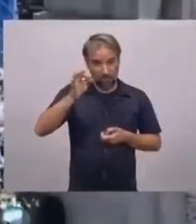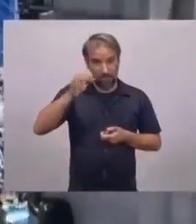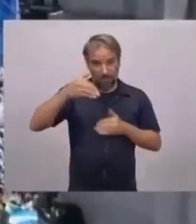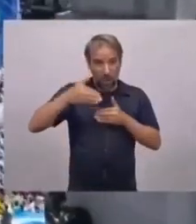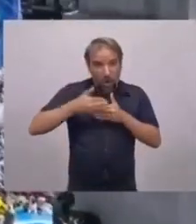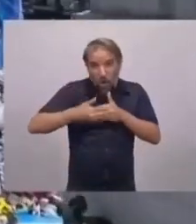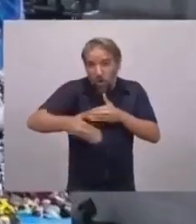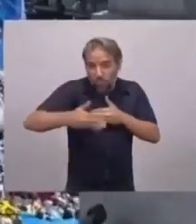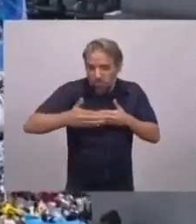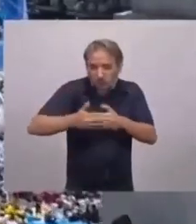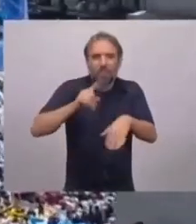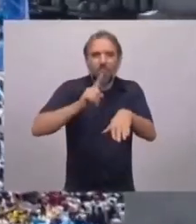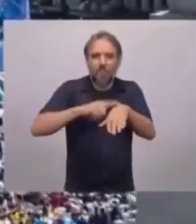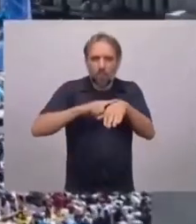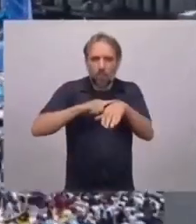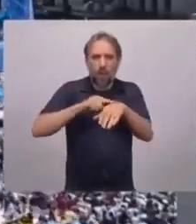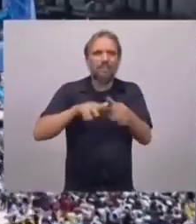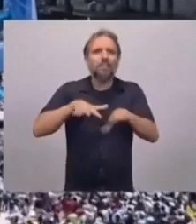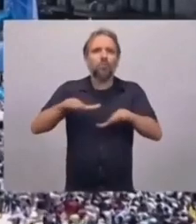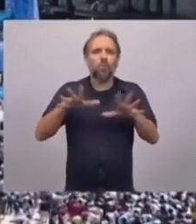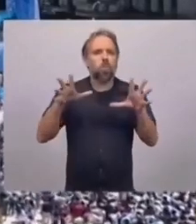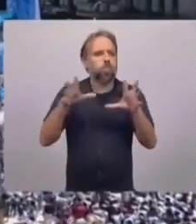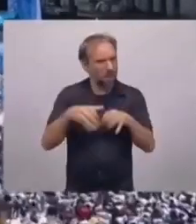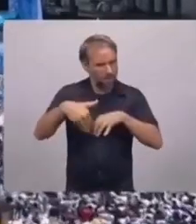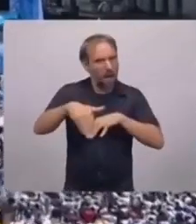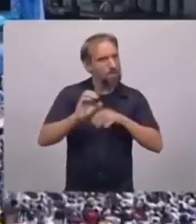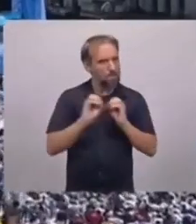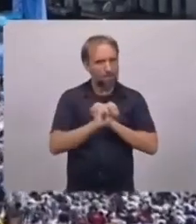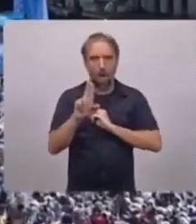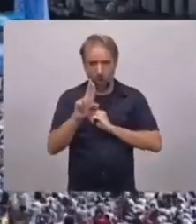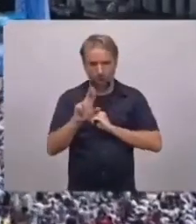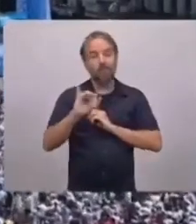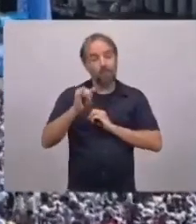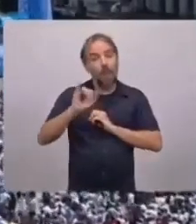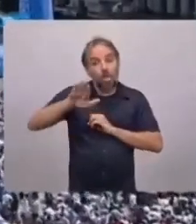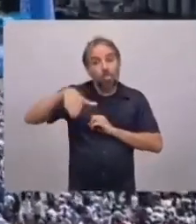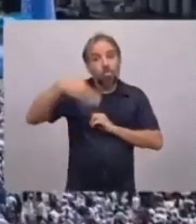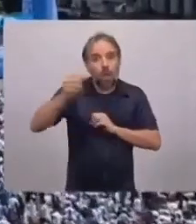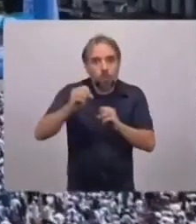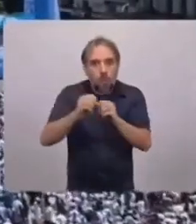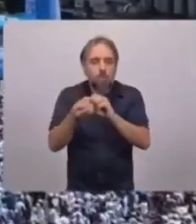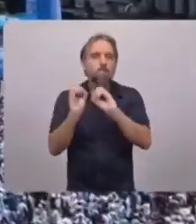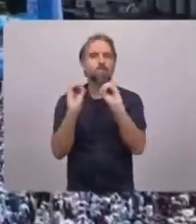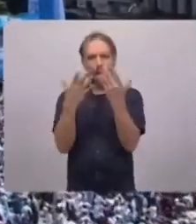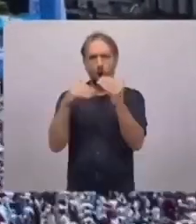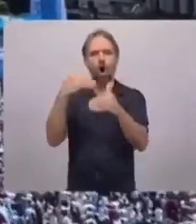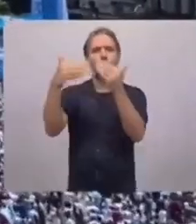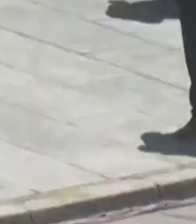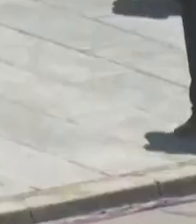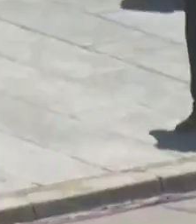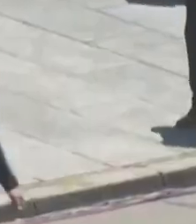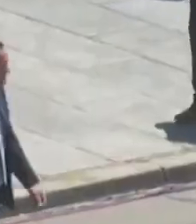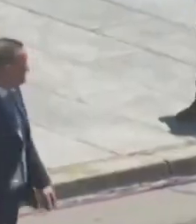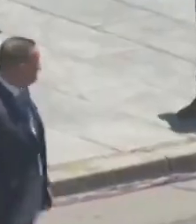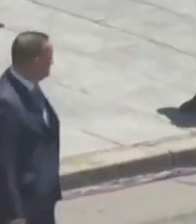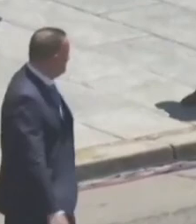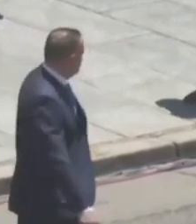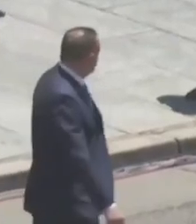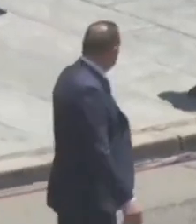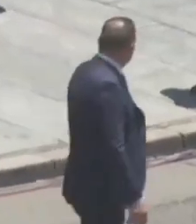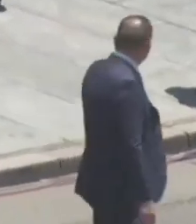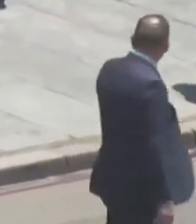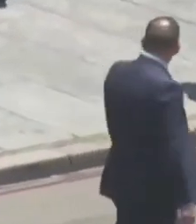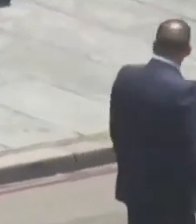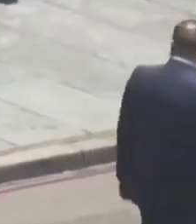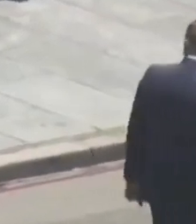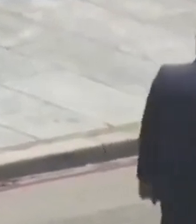respuesta paralela sobre esa situación es como que nosotros digamos vamos a cerrar el Ministerio de interior y policía porque no funciona Bueno pero yo tengo que